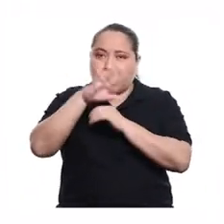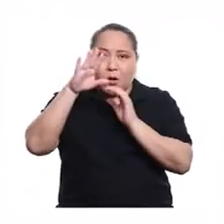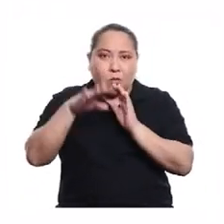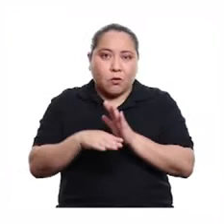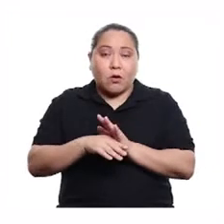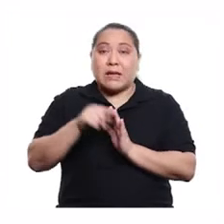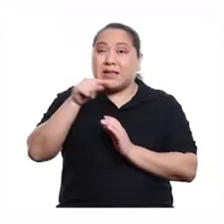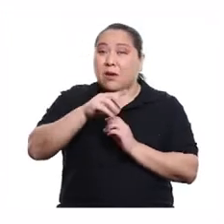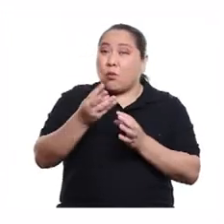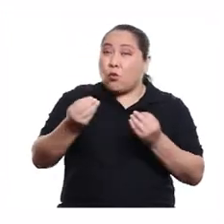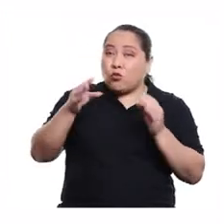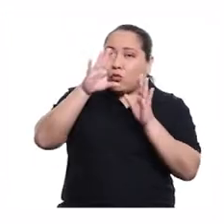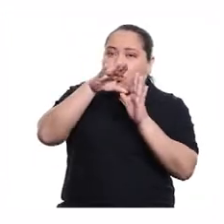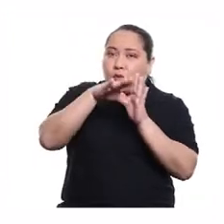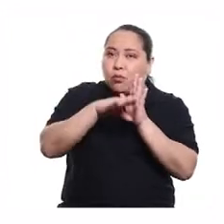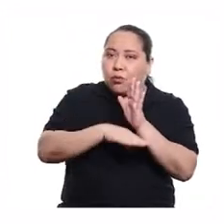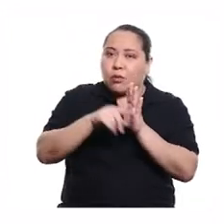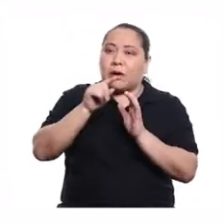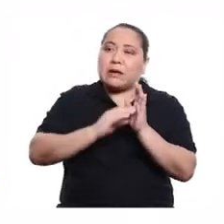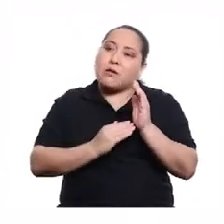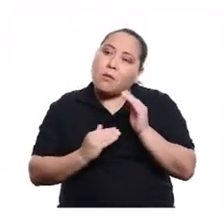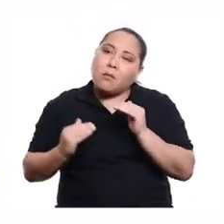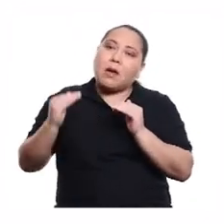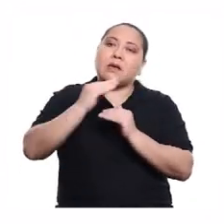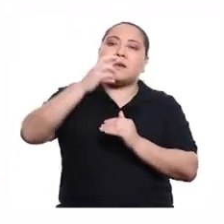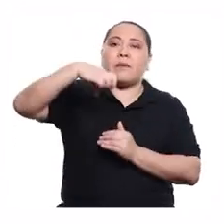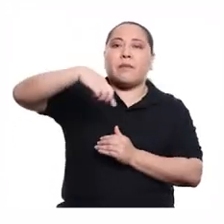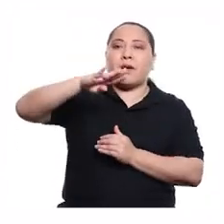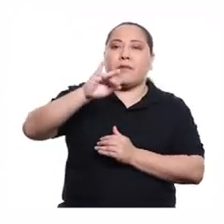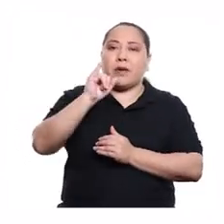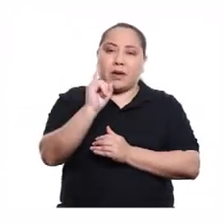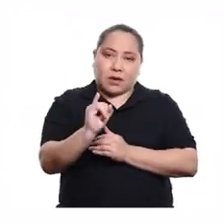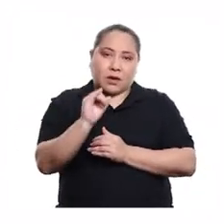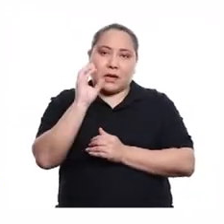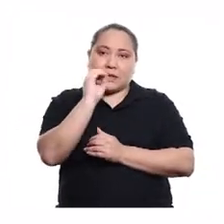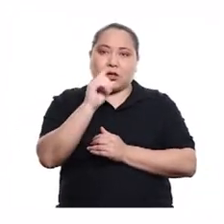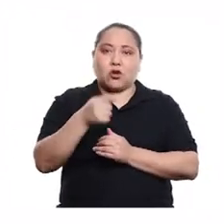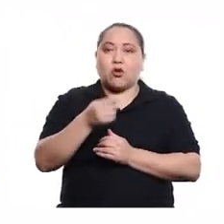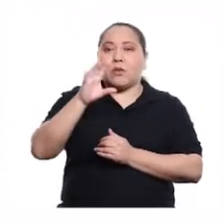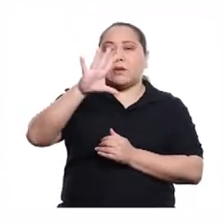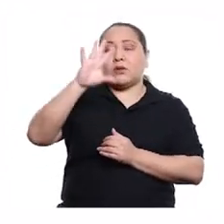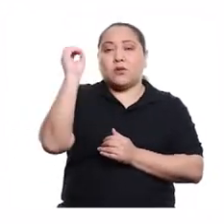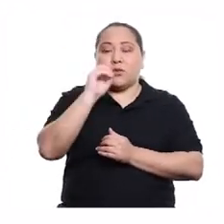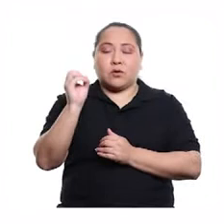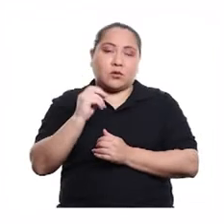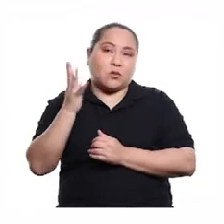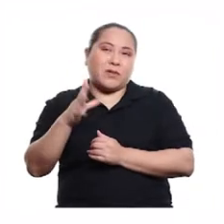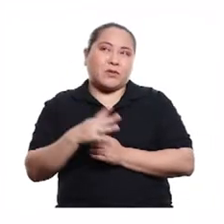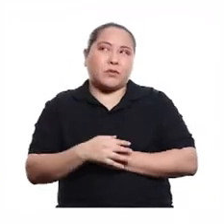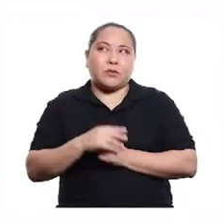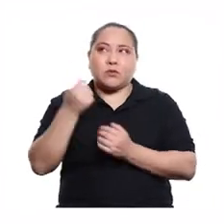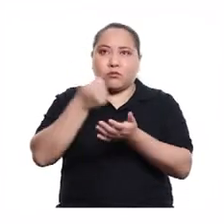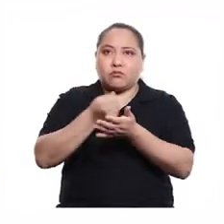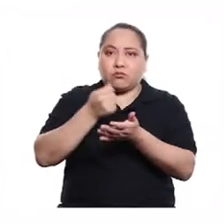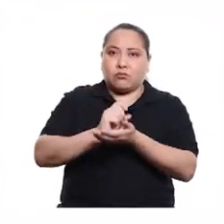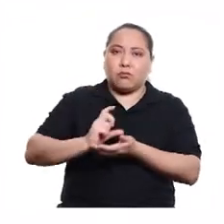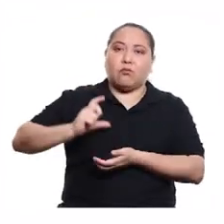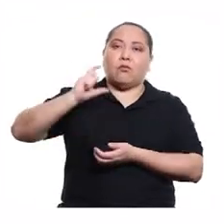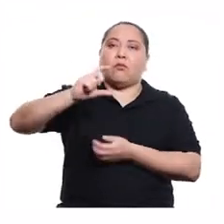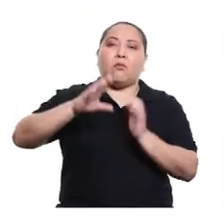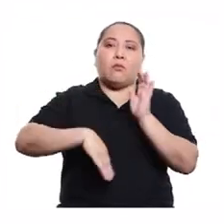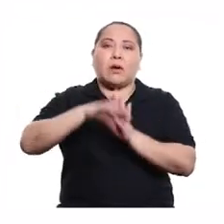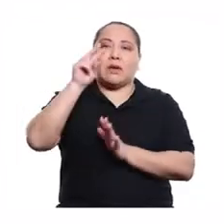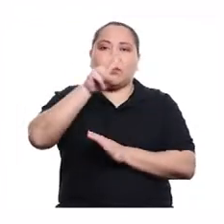homicidios, el Producto Bruto Interno de la región hubiese sido superior en un 0,5%, lo que equivaldría a una